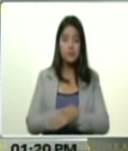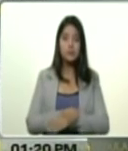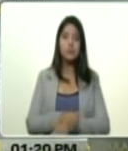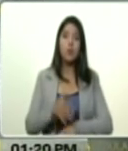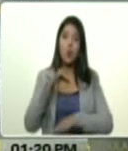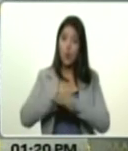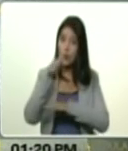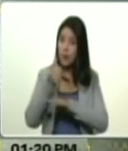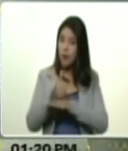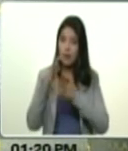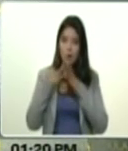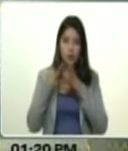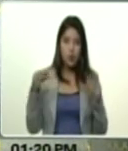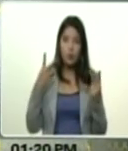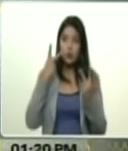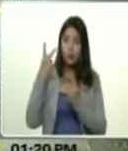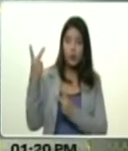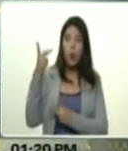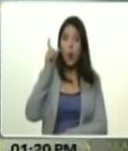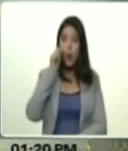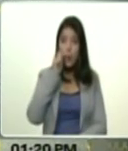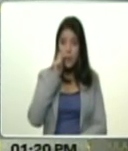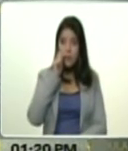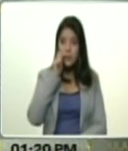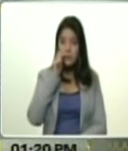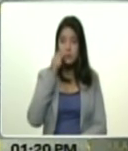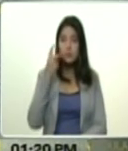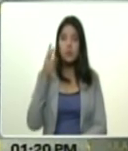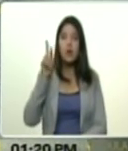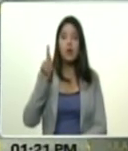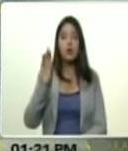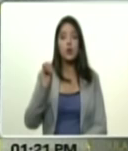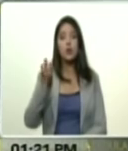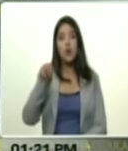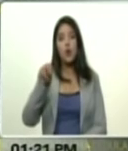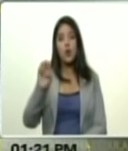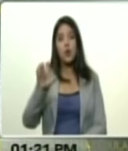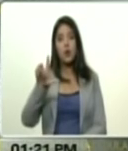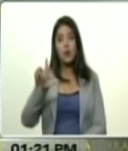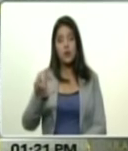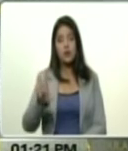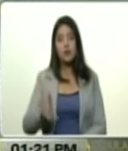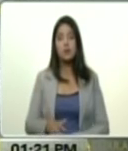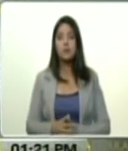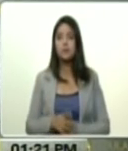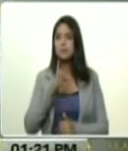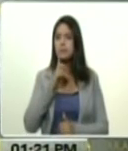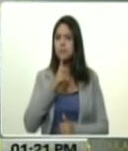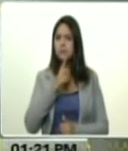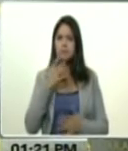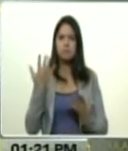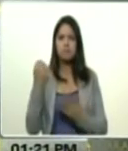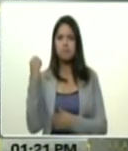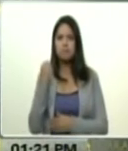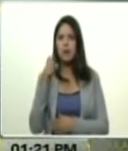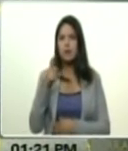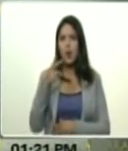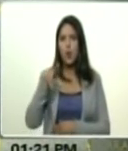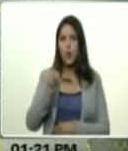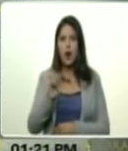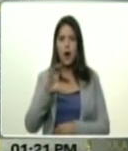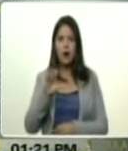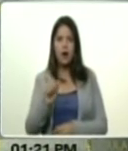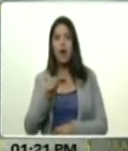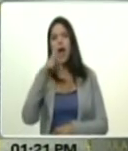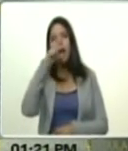hechos, el señor Roniel Hember Hernández Nares, apodado Matahuaca, de 22 años